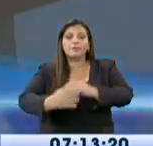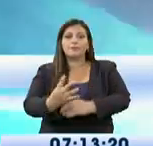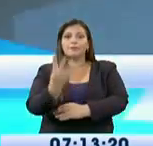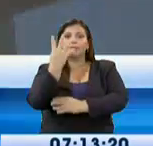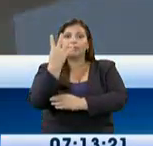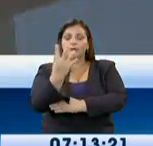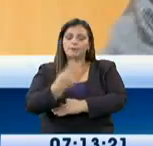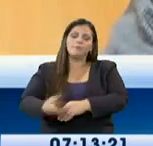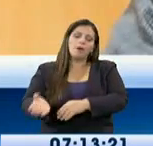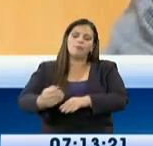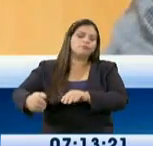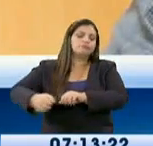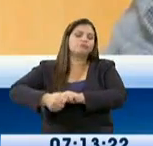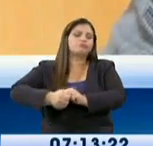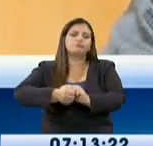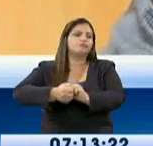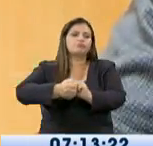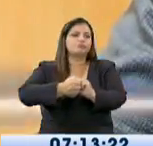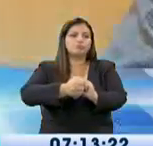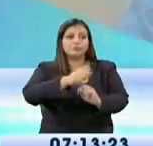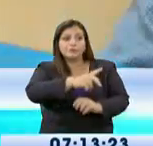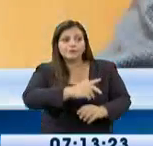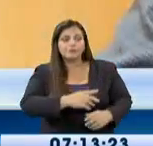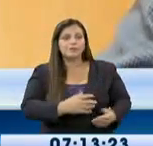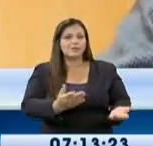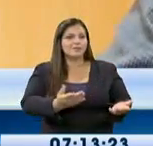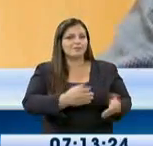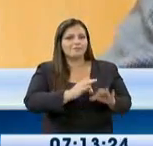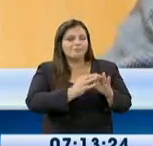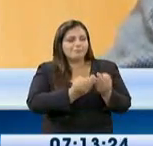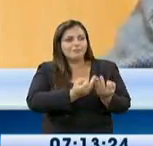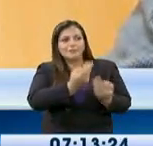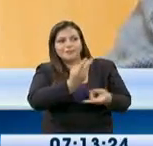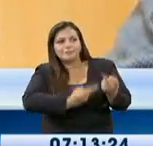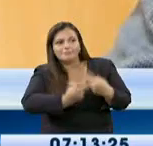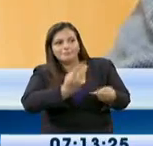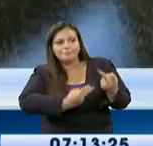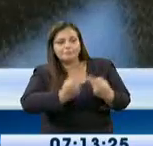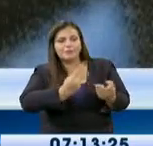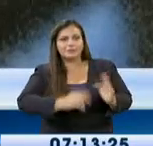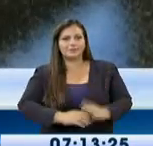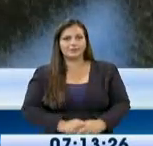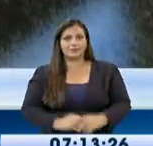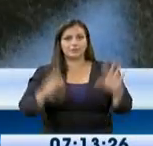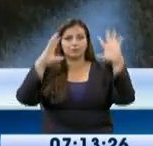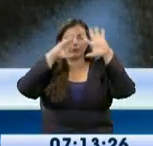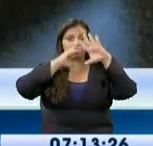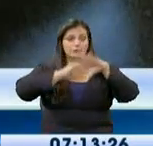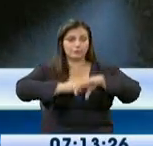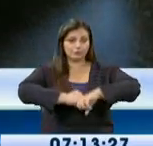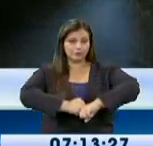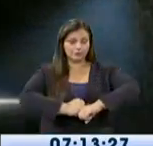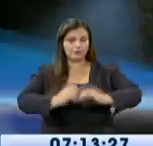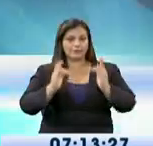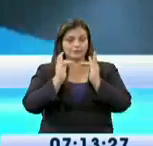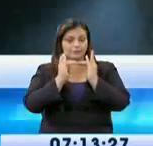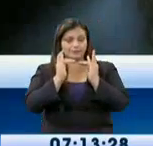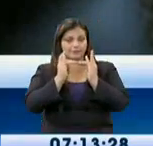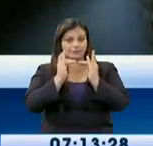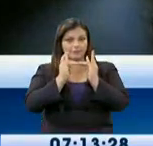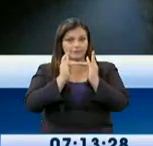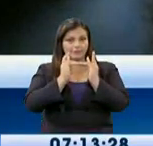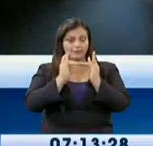Y dice que ya han estado todos acostados. Ella ha estado durmiendo con sus 4 hijos menores de edad en la misma cama